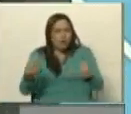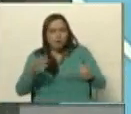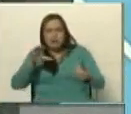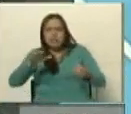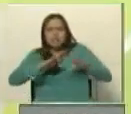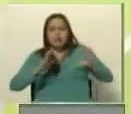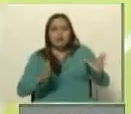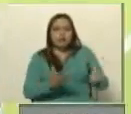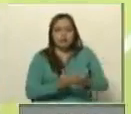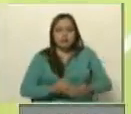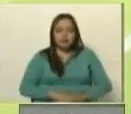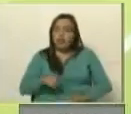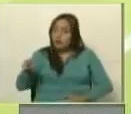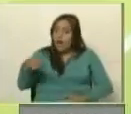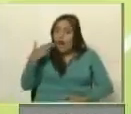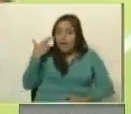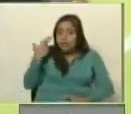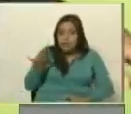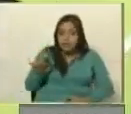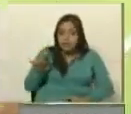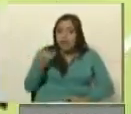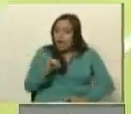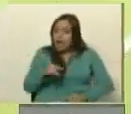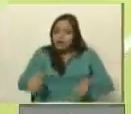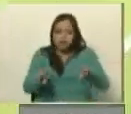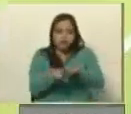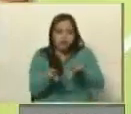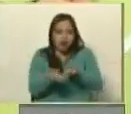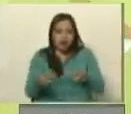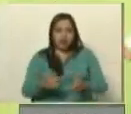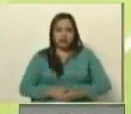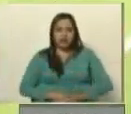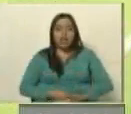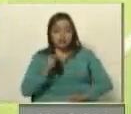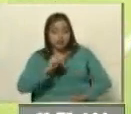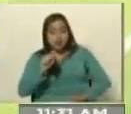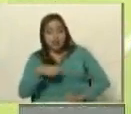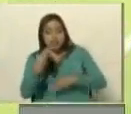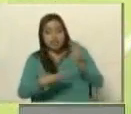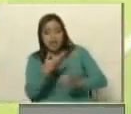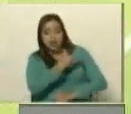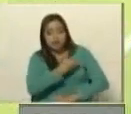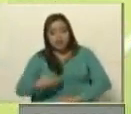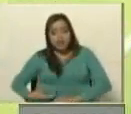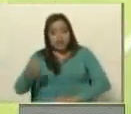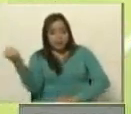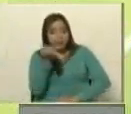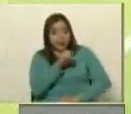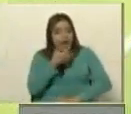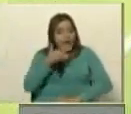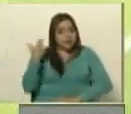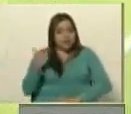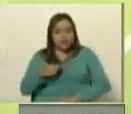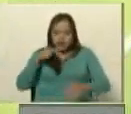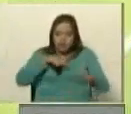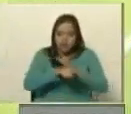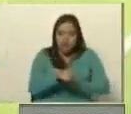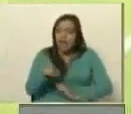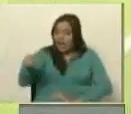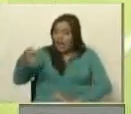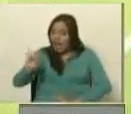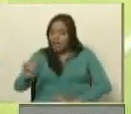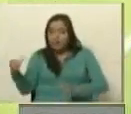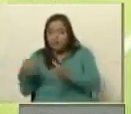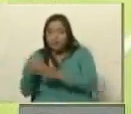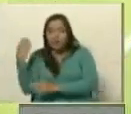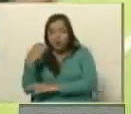mundo. Haití hubo un magnicidio. Un magnicidio. Entraron y por cierto, ahí hay colombianos. Y